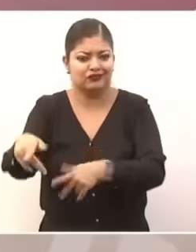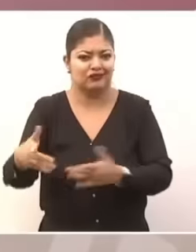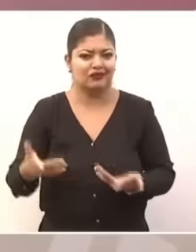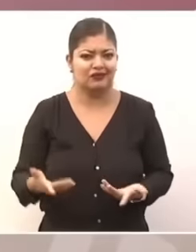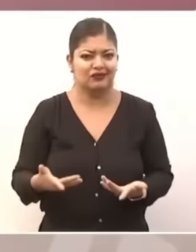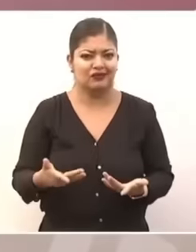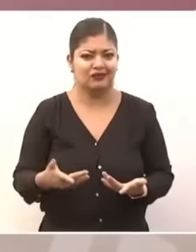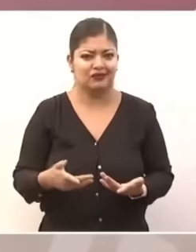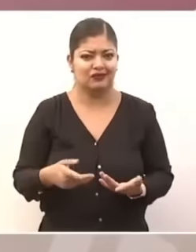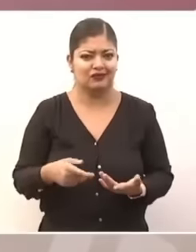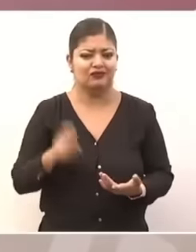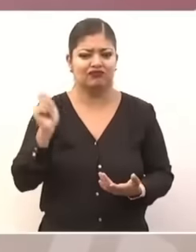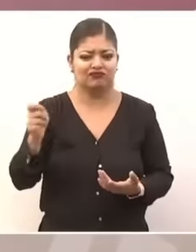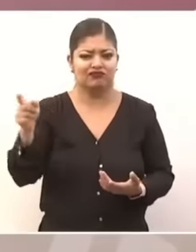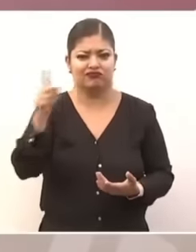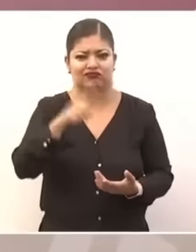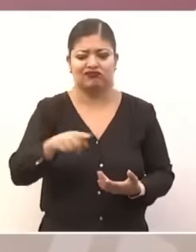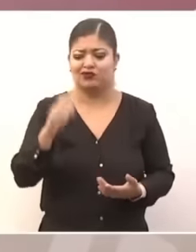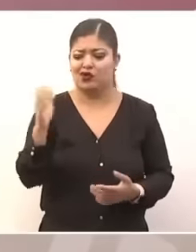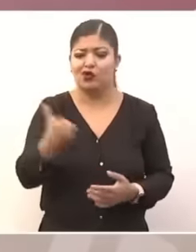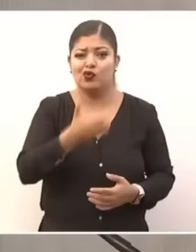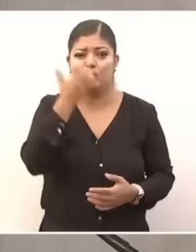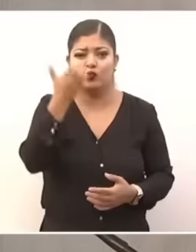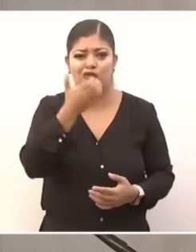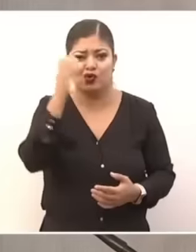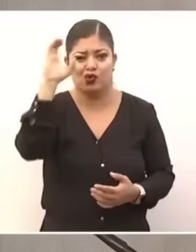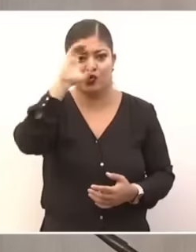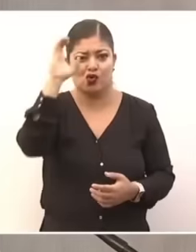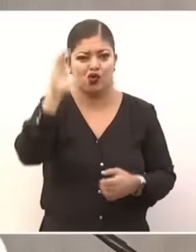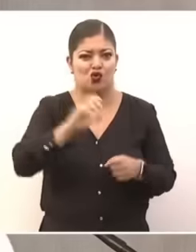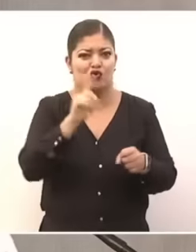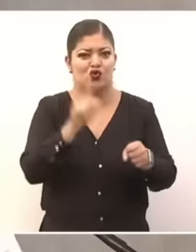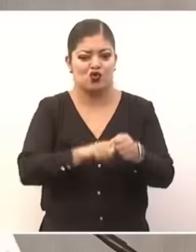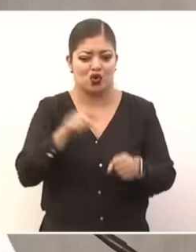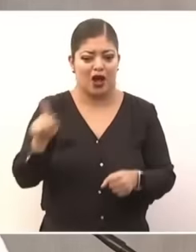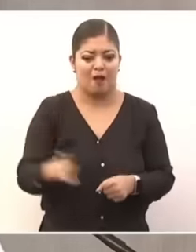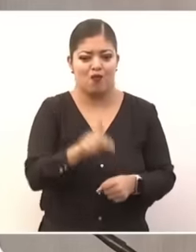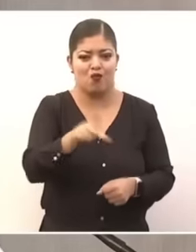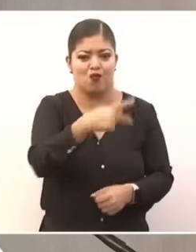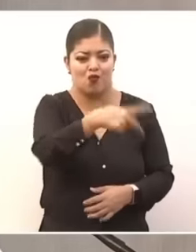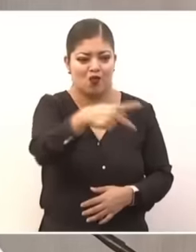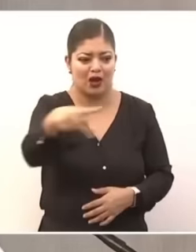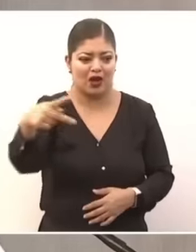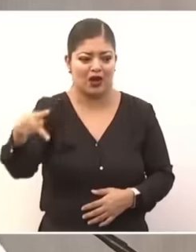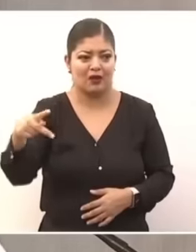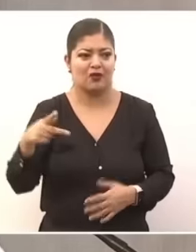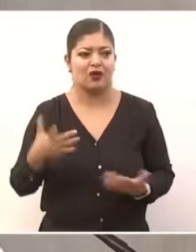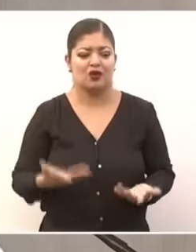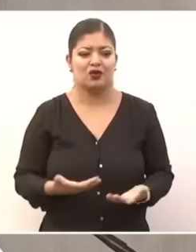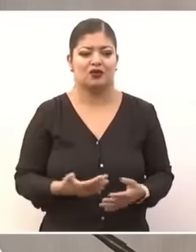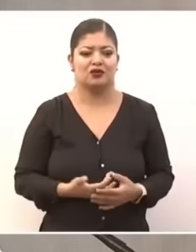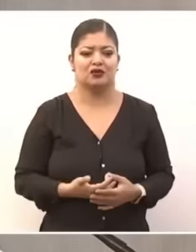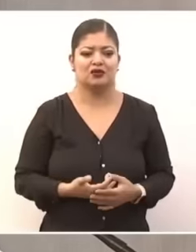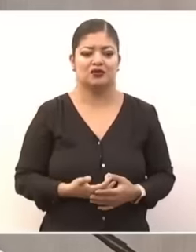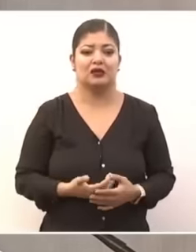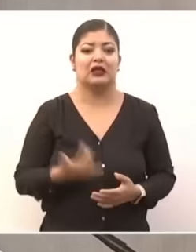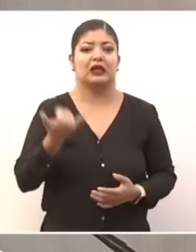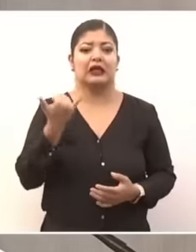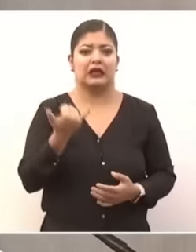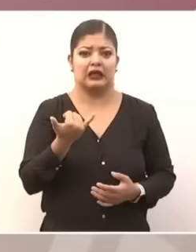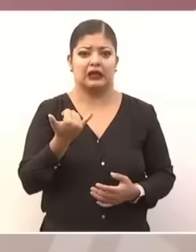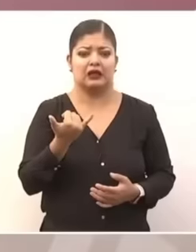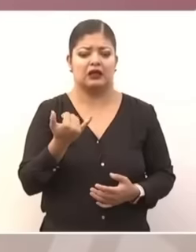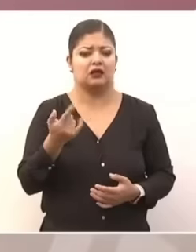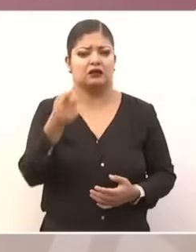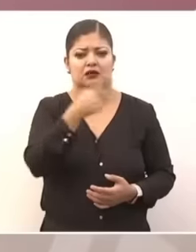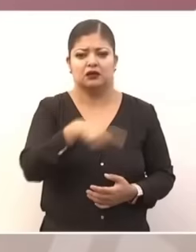toda la tradición cultural de estos pueblos. Y a pesar de